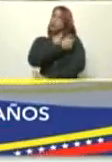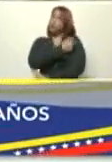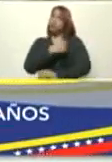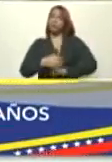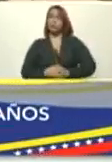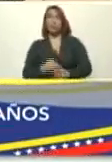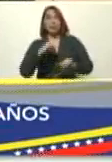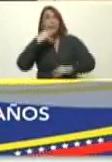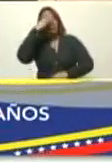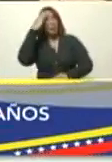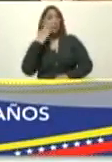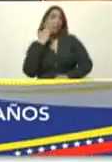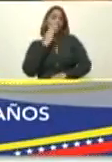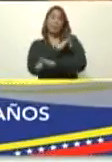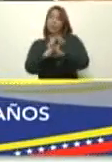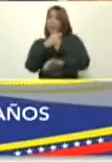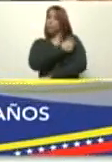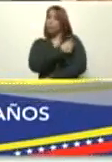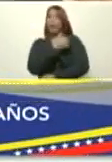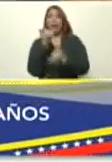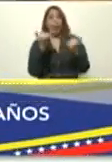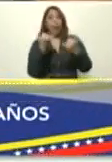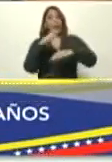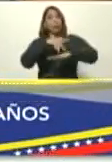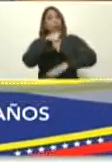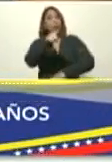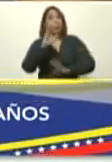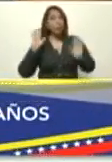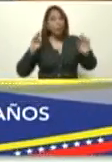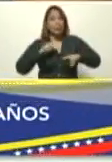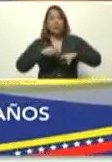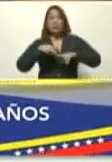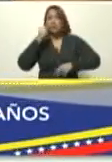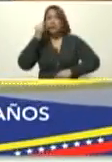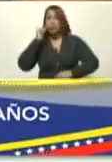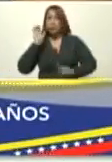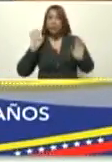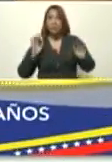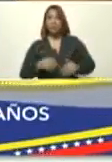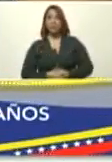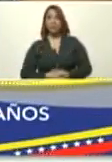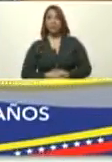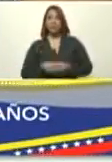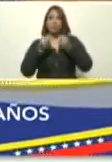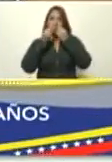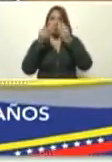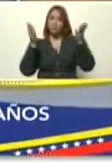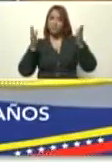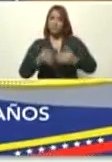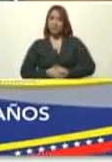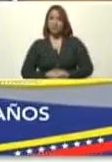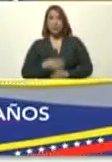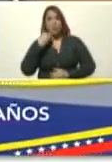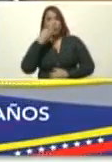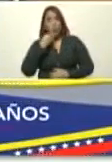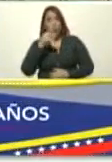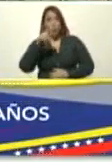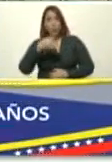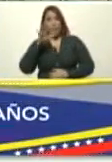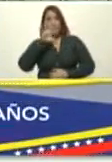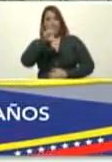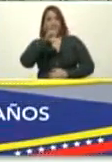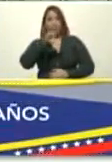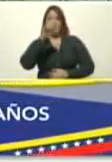tu papá y tu mamá están vacunados, ahora te toca a ti, niño y niña. Un beso. Y jóvenes de la patria,